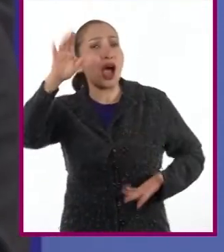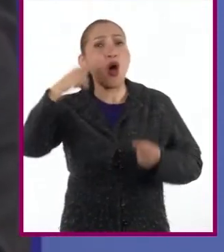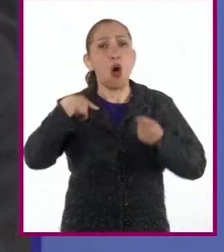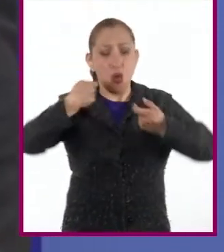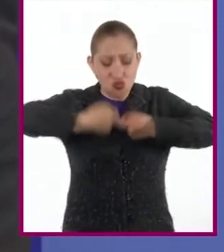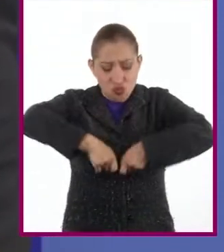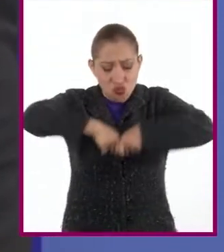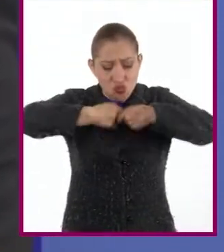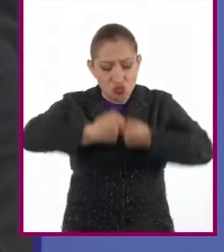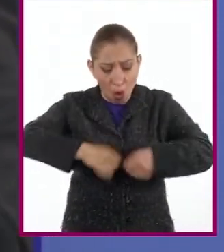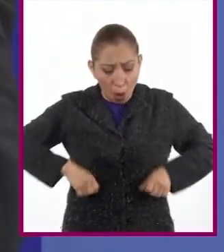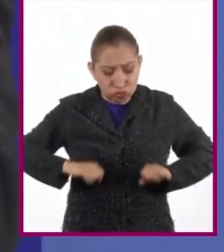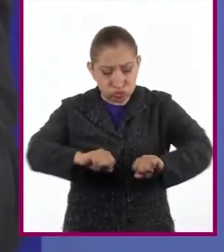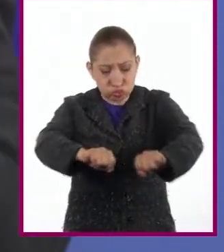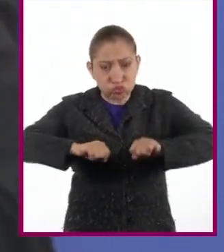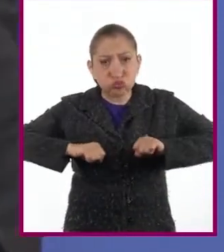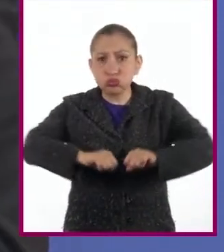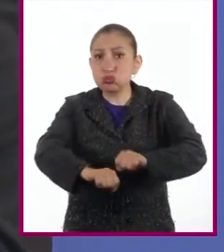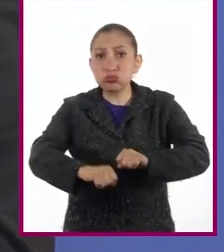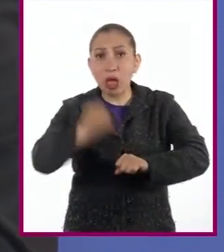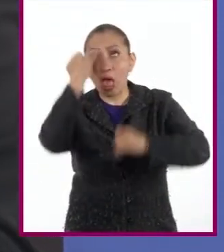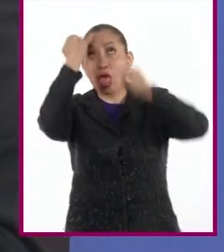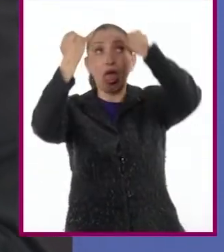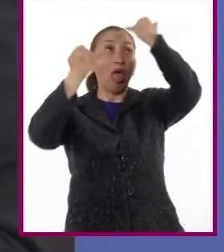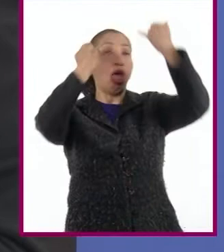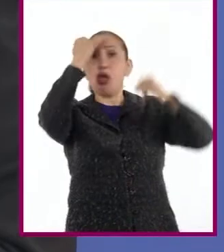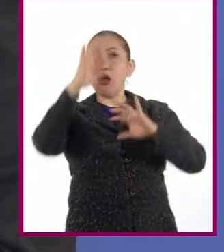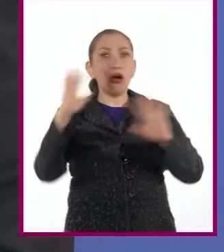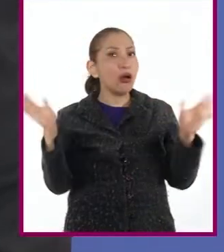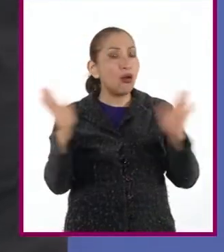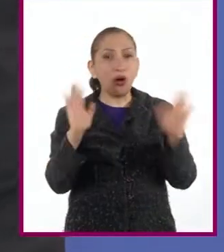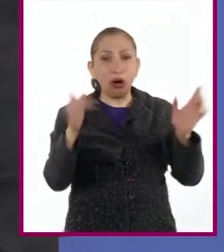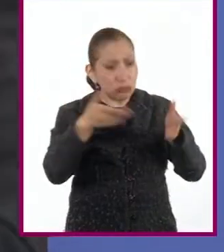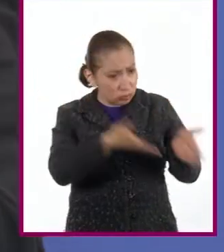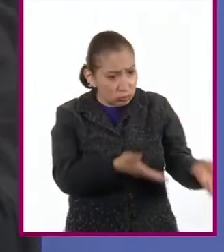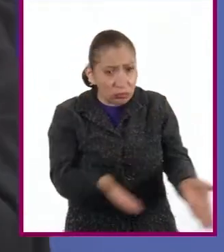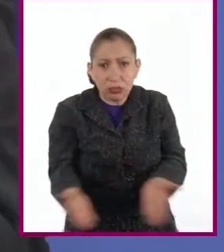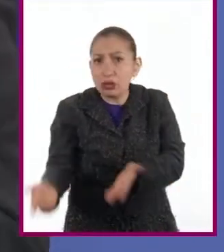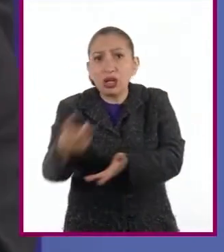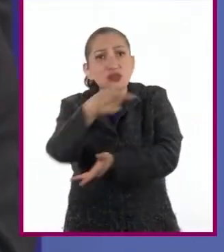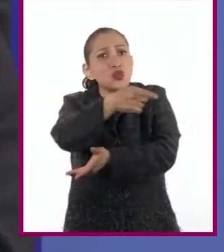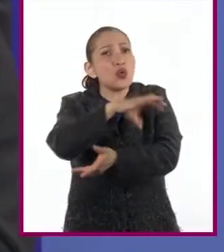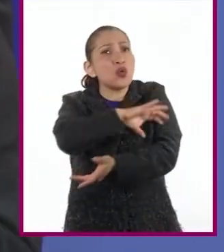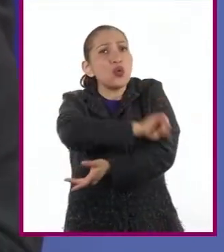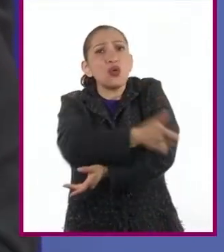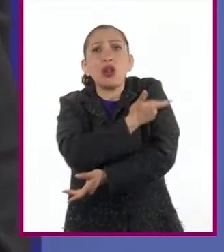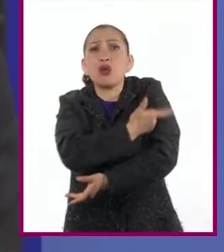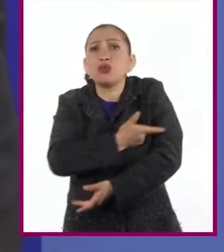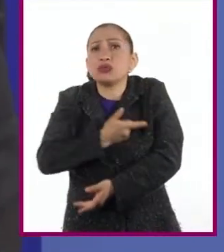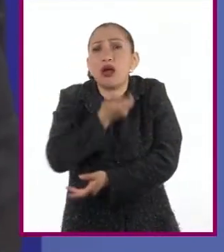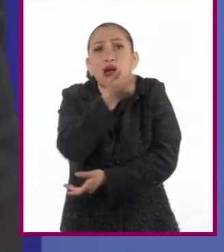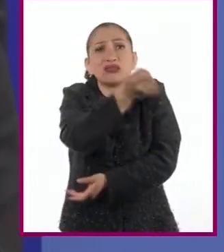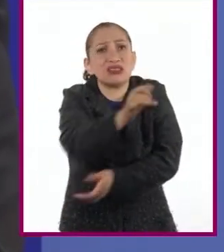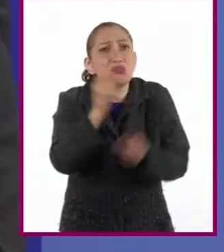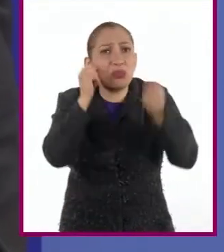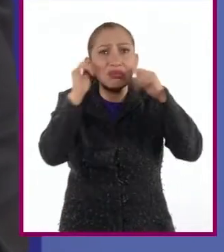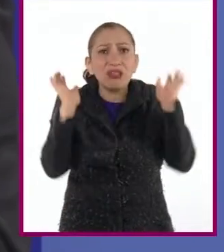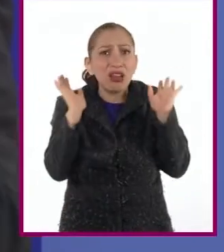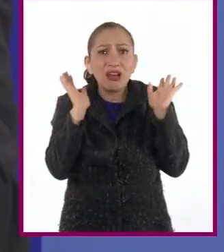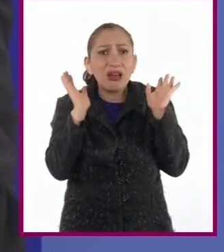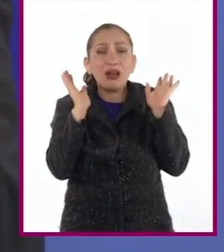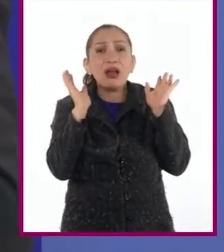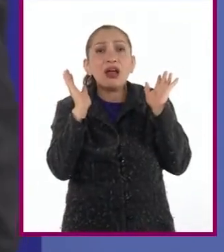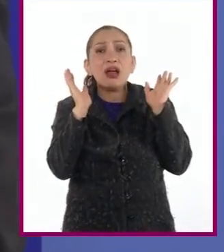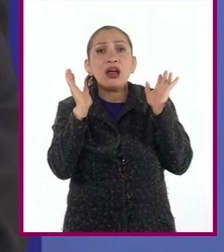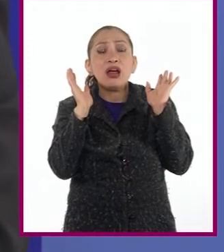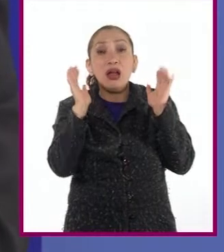tejedor de telar de cintura, ningún prejuicio debe impedirle que se dedique a lo que desea hacer en la vida.